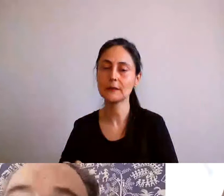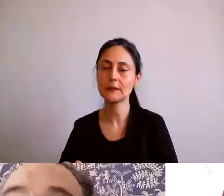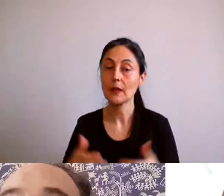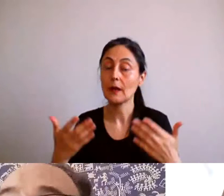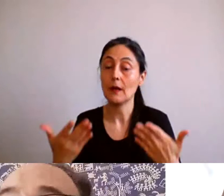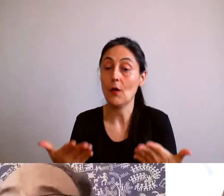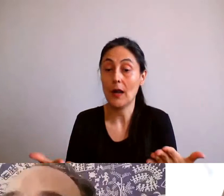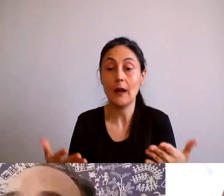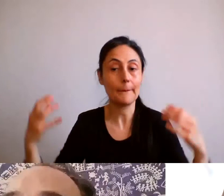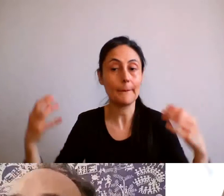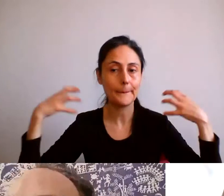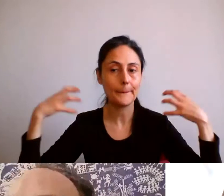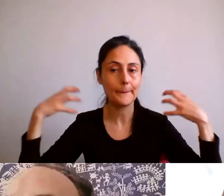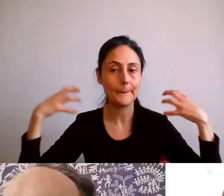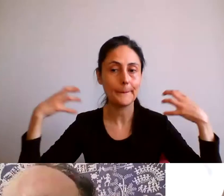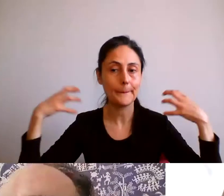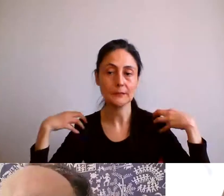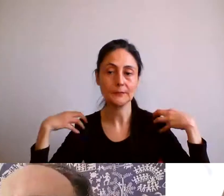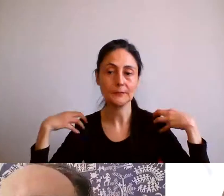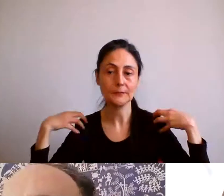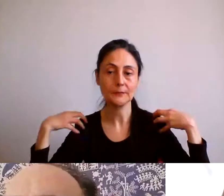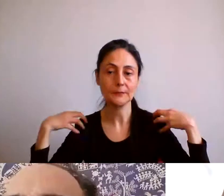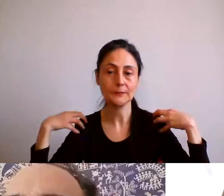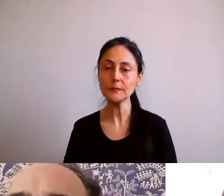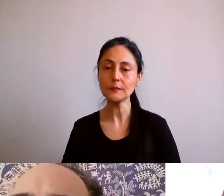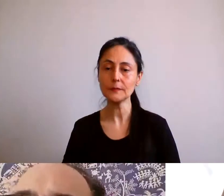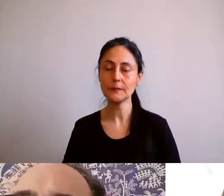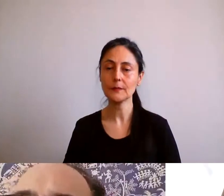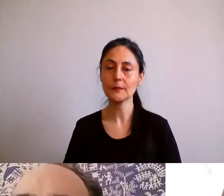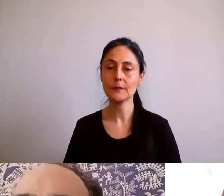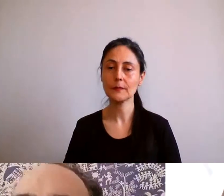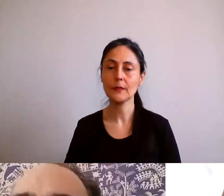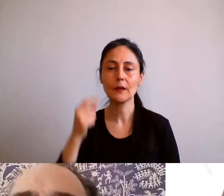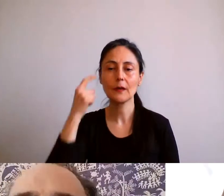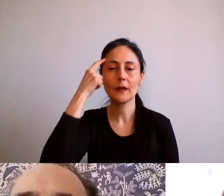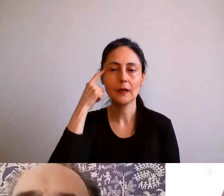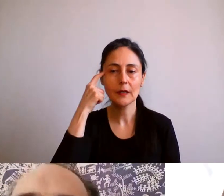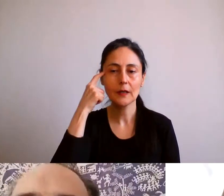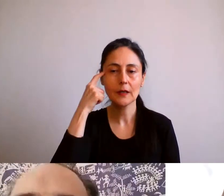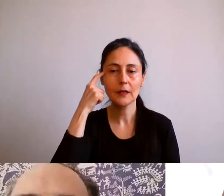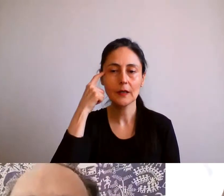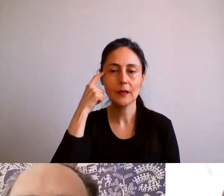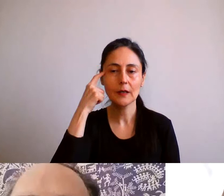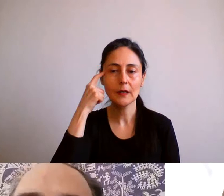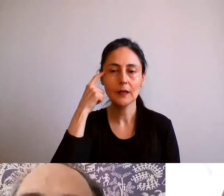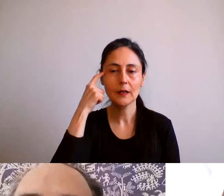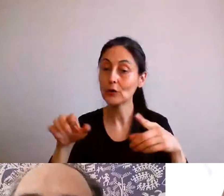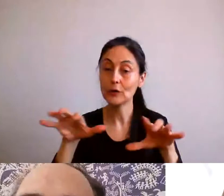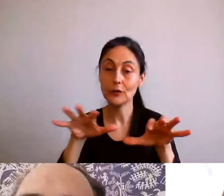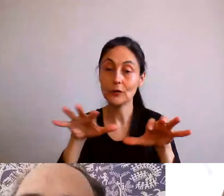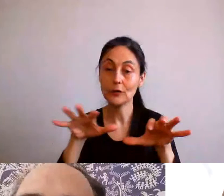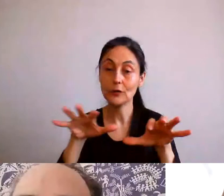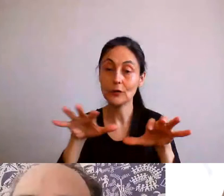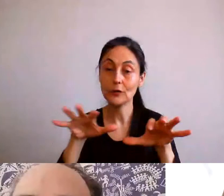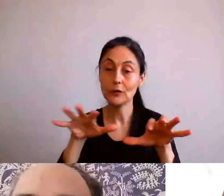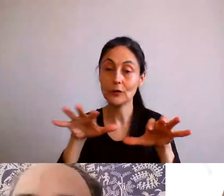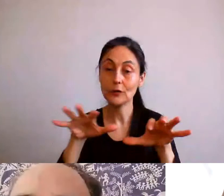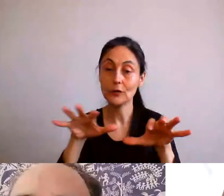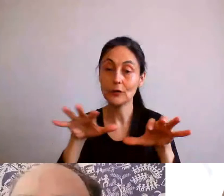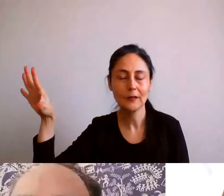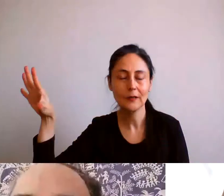es que, creo que también hay otro elemento que a veces se nos olvida, paradójicamente, en la formación